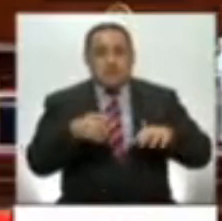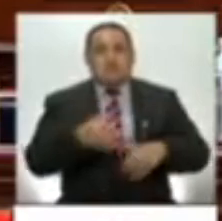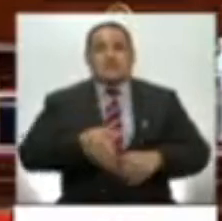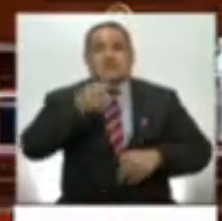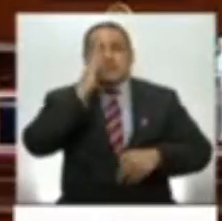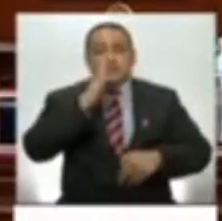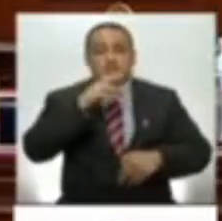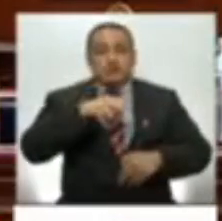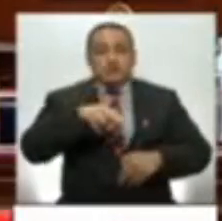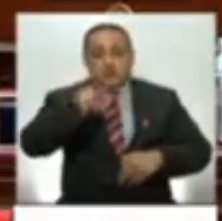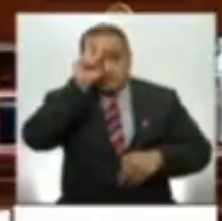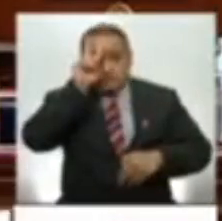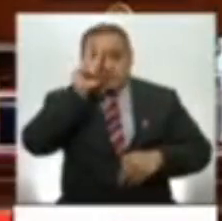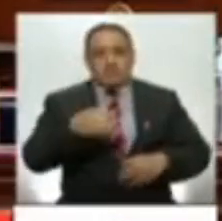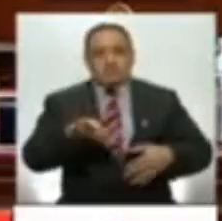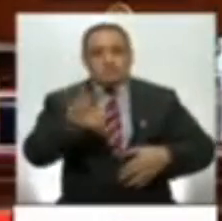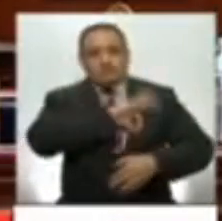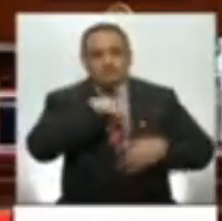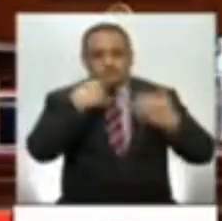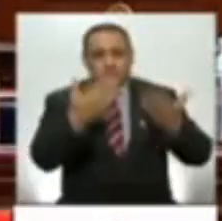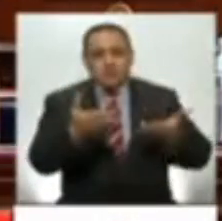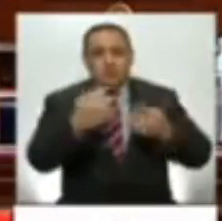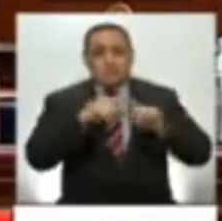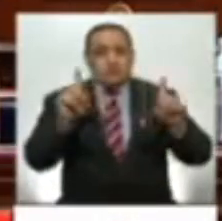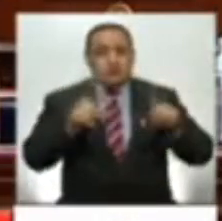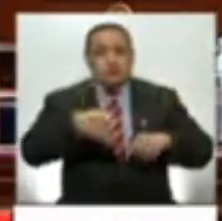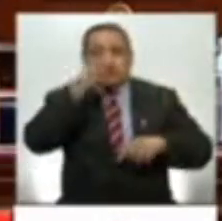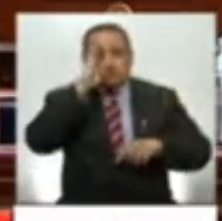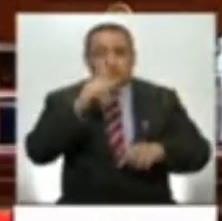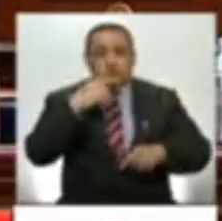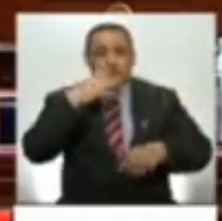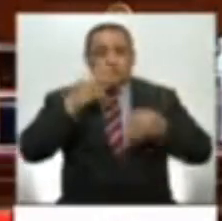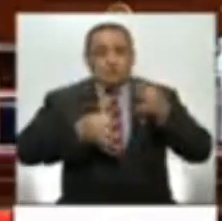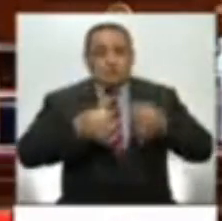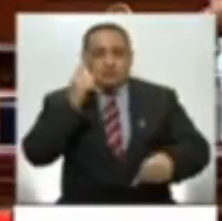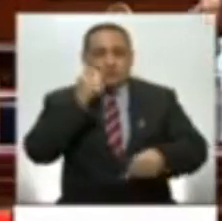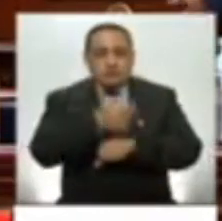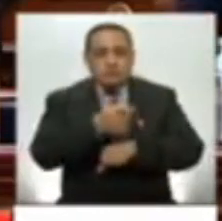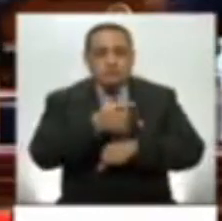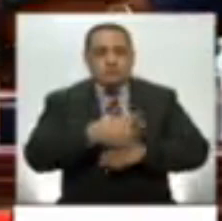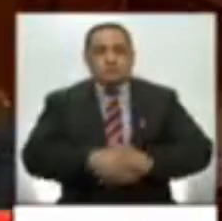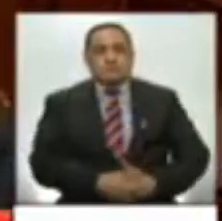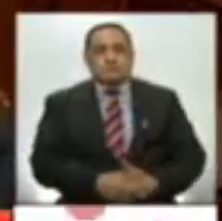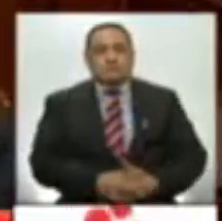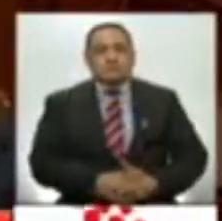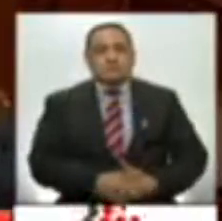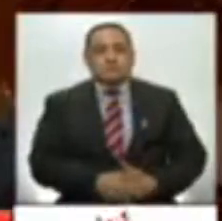la patria la premie, si no, que la nación se lo demande.